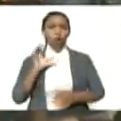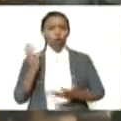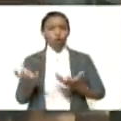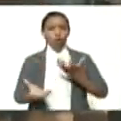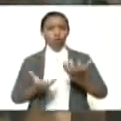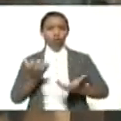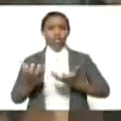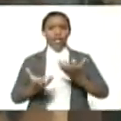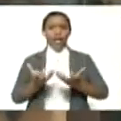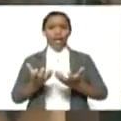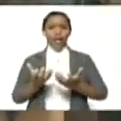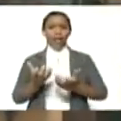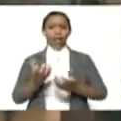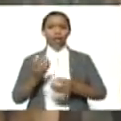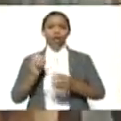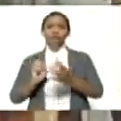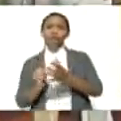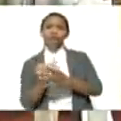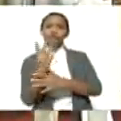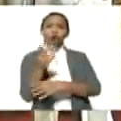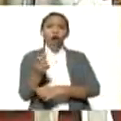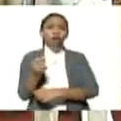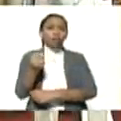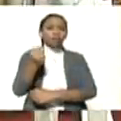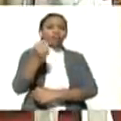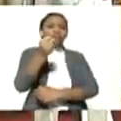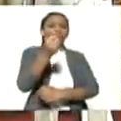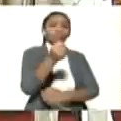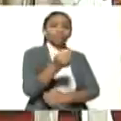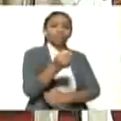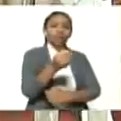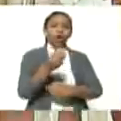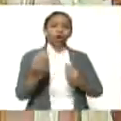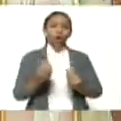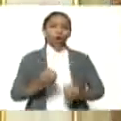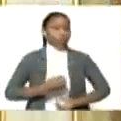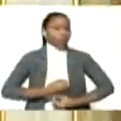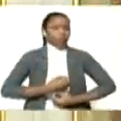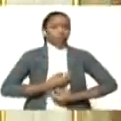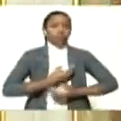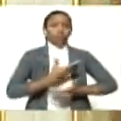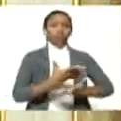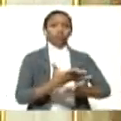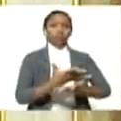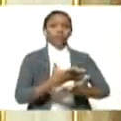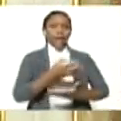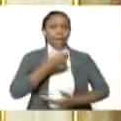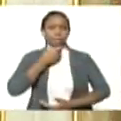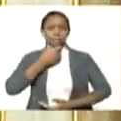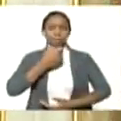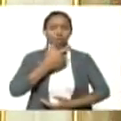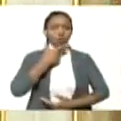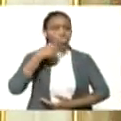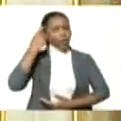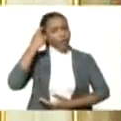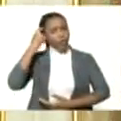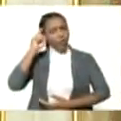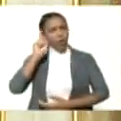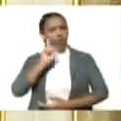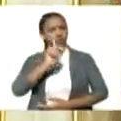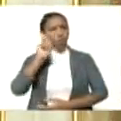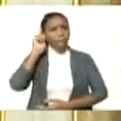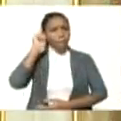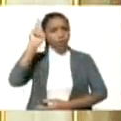llevar una flor, una rosa, como expresión de la hermosura de su recuerdo por su